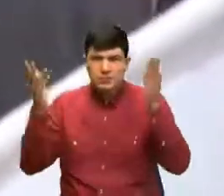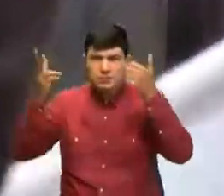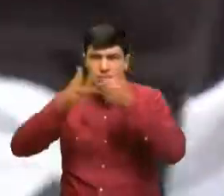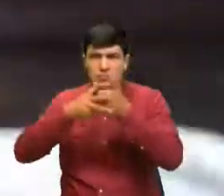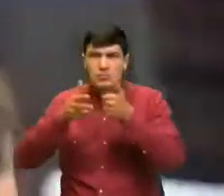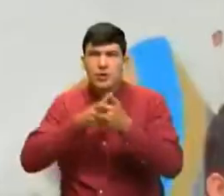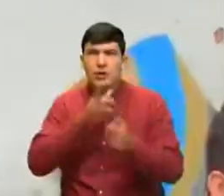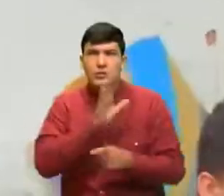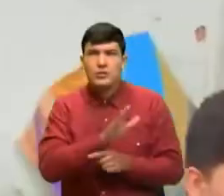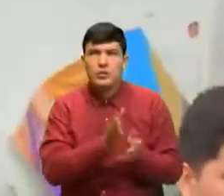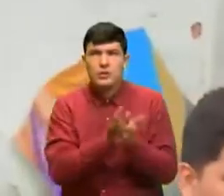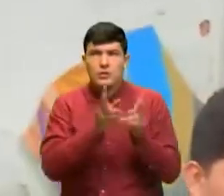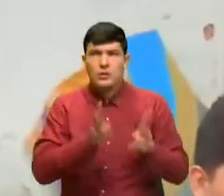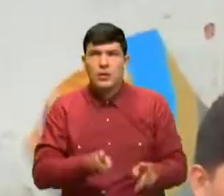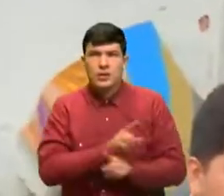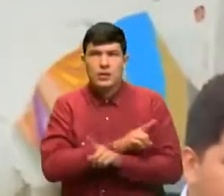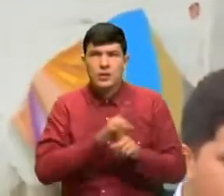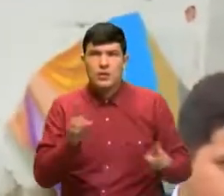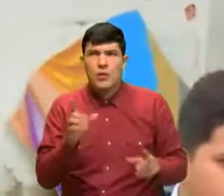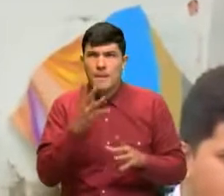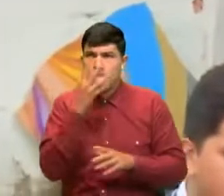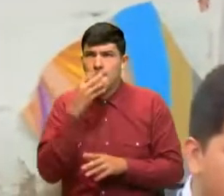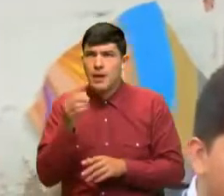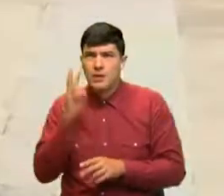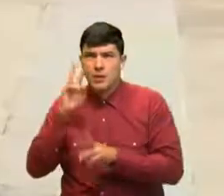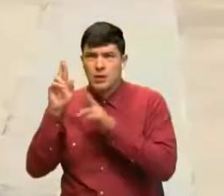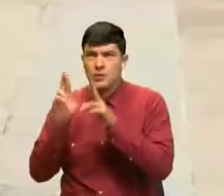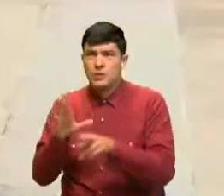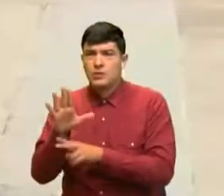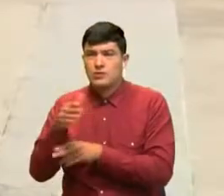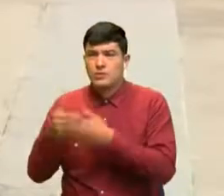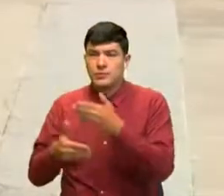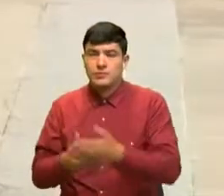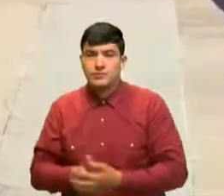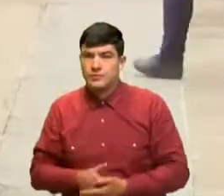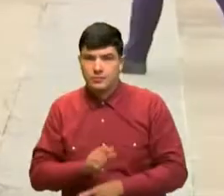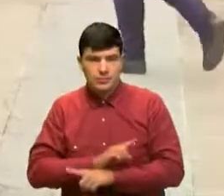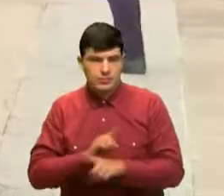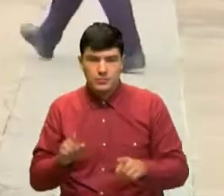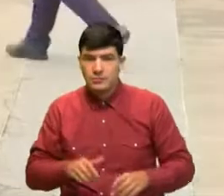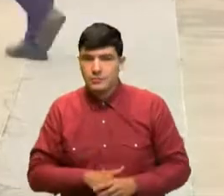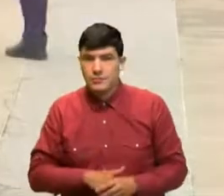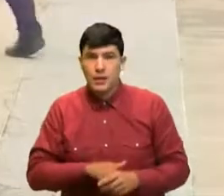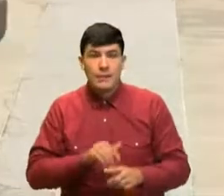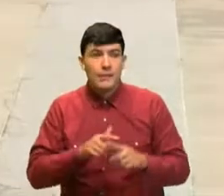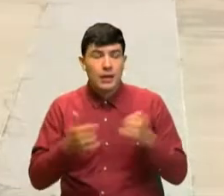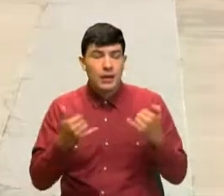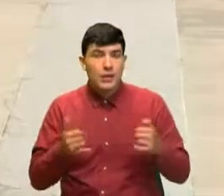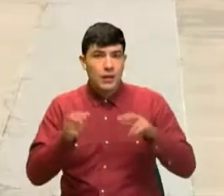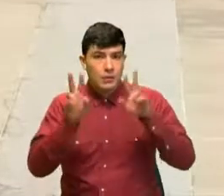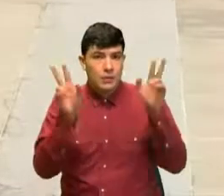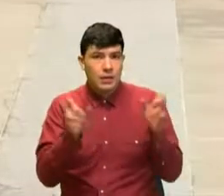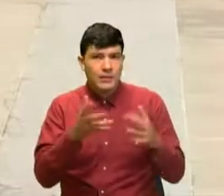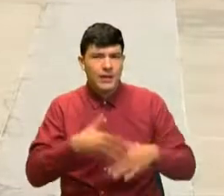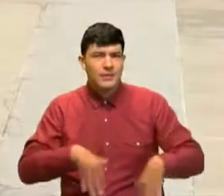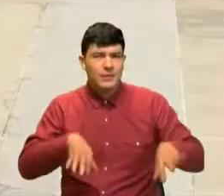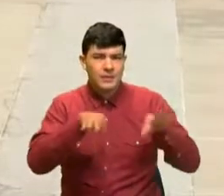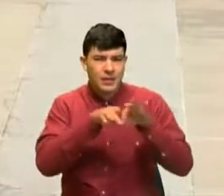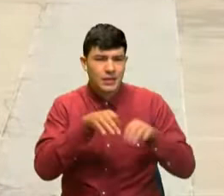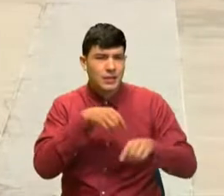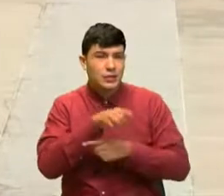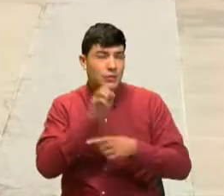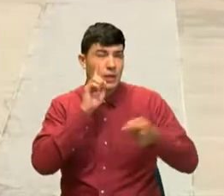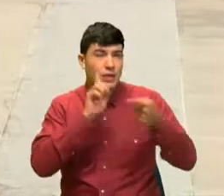que son estudiantes y no vándalos como normalmente se les califica muy bien pues uno de los puntos más importantes y el